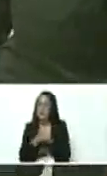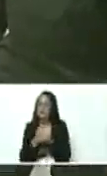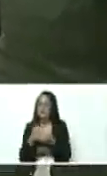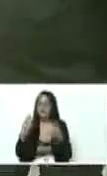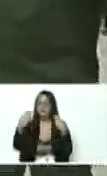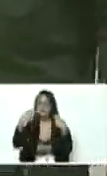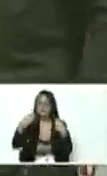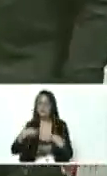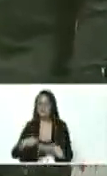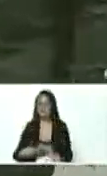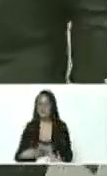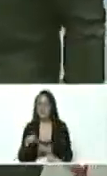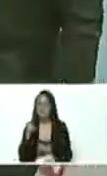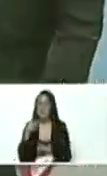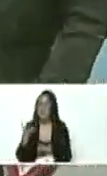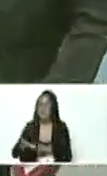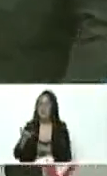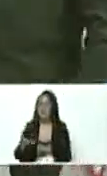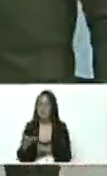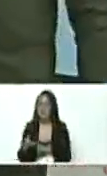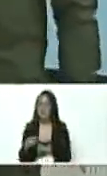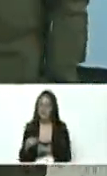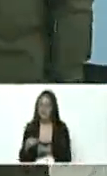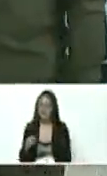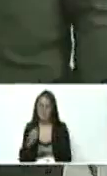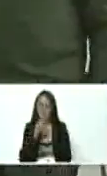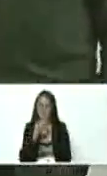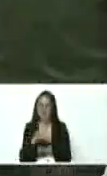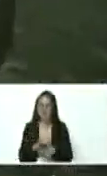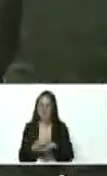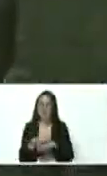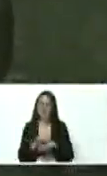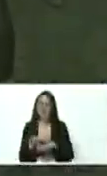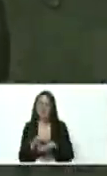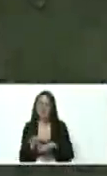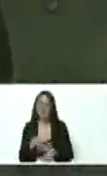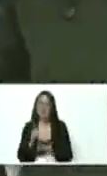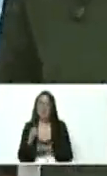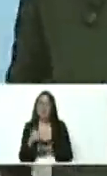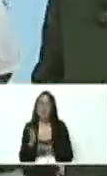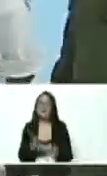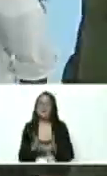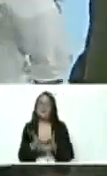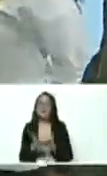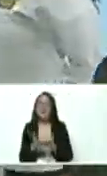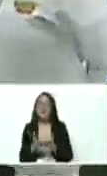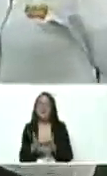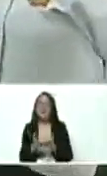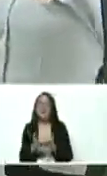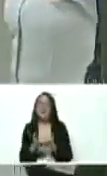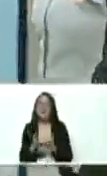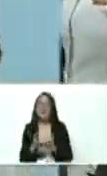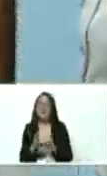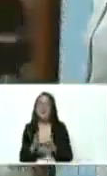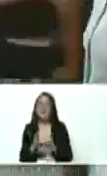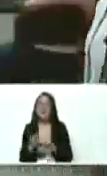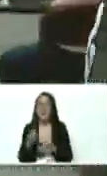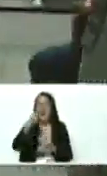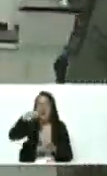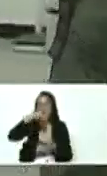X, sumamente importante para este hermoso municipio. También hay servicio de endoscopia, hay servicio